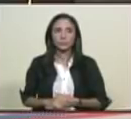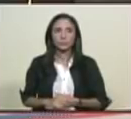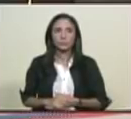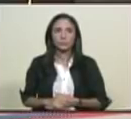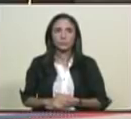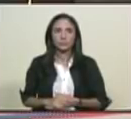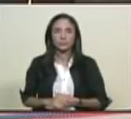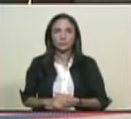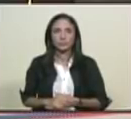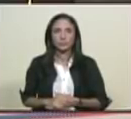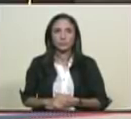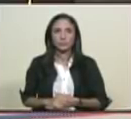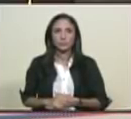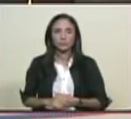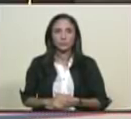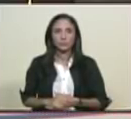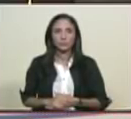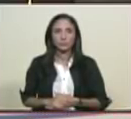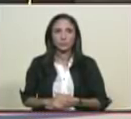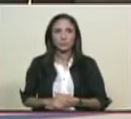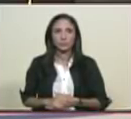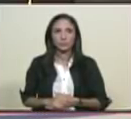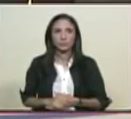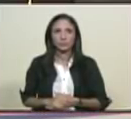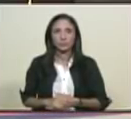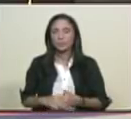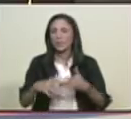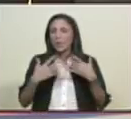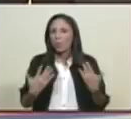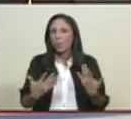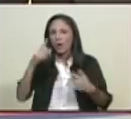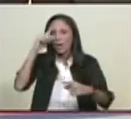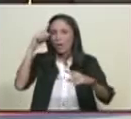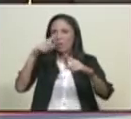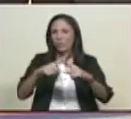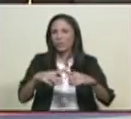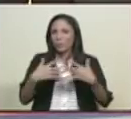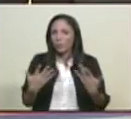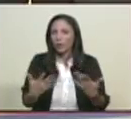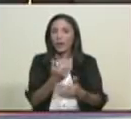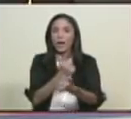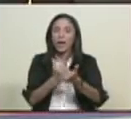Nuestra causa es la causa grande de la patria.